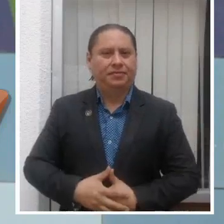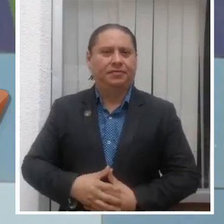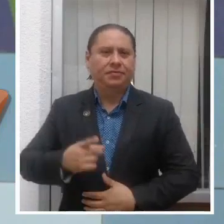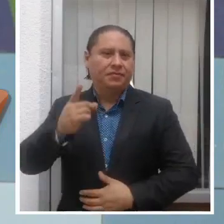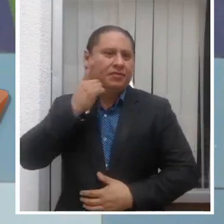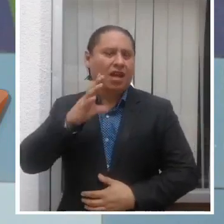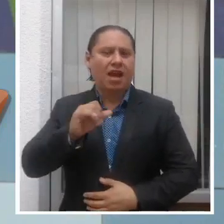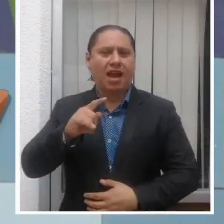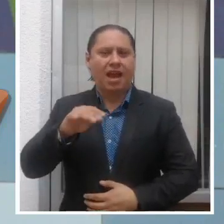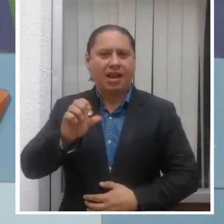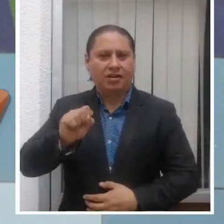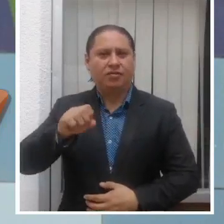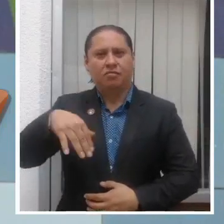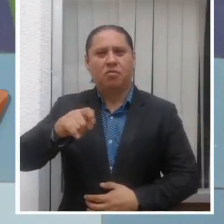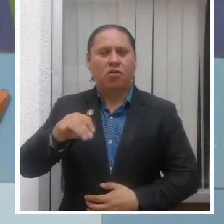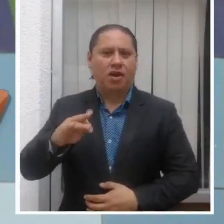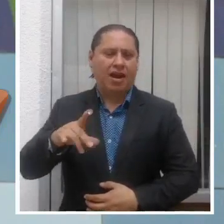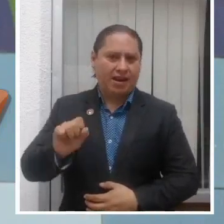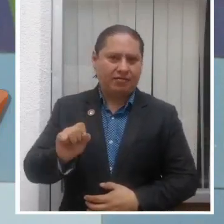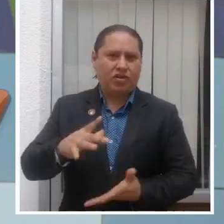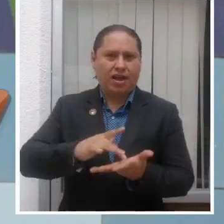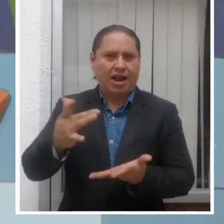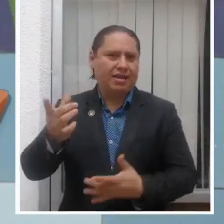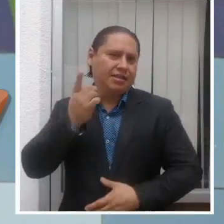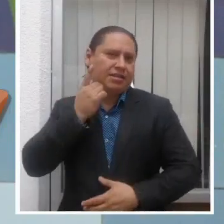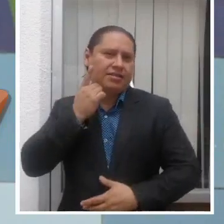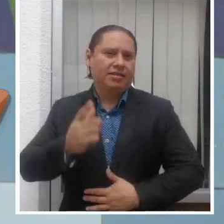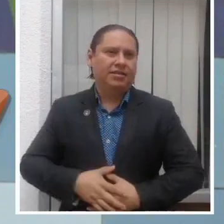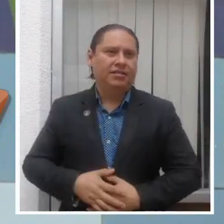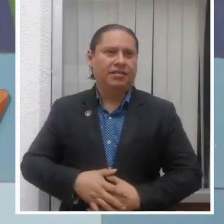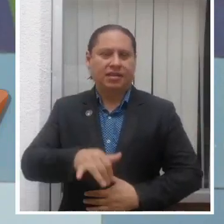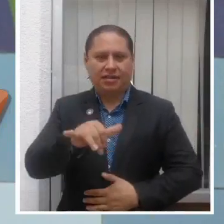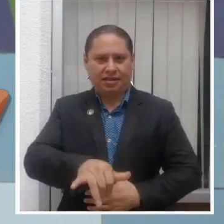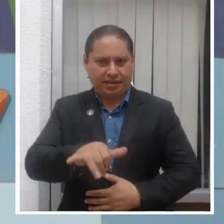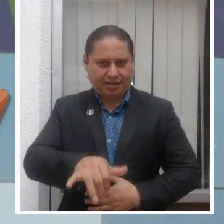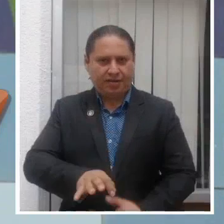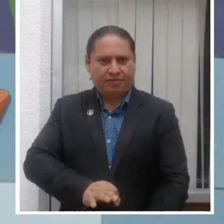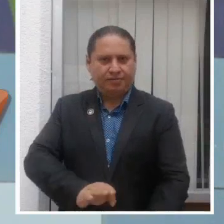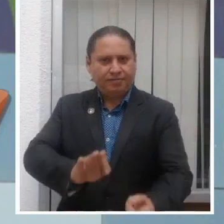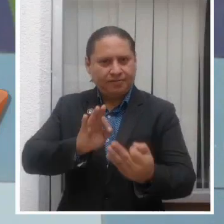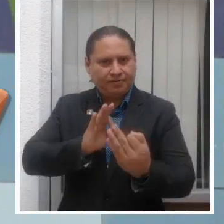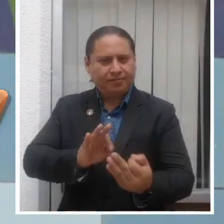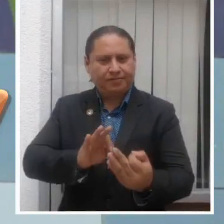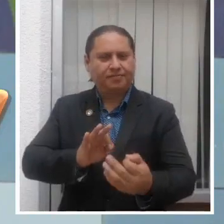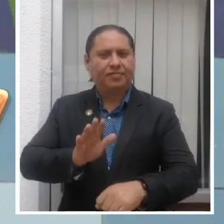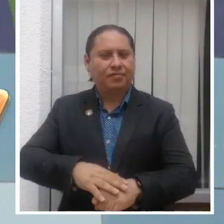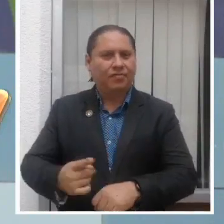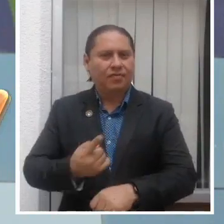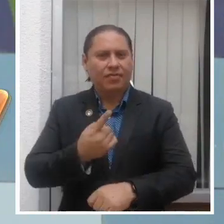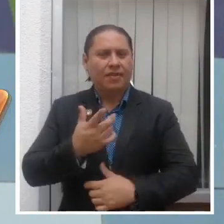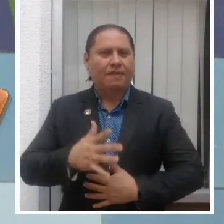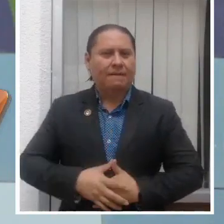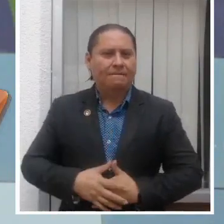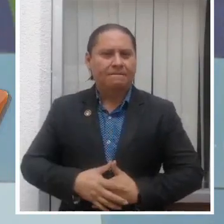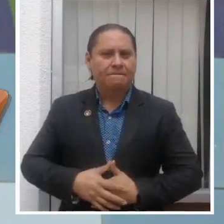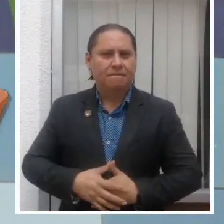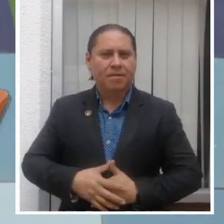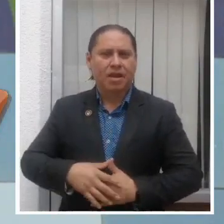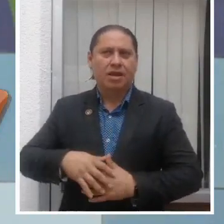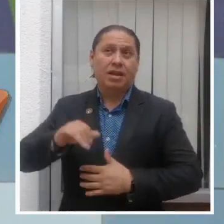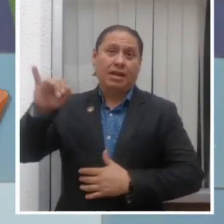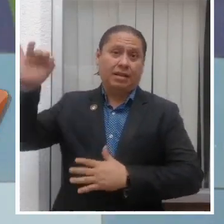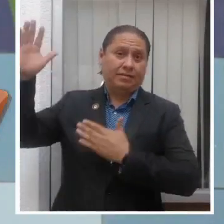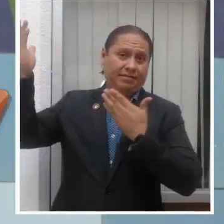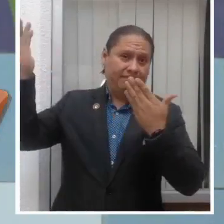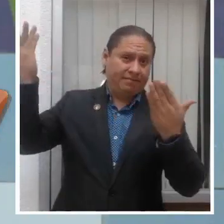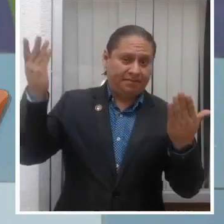Diputado Carlos Morelo, gracias, diputado, por estar aquí presente, porque de venir tan lejos y quedarse